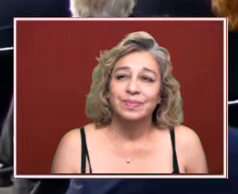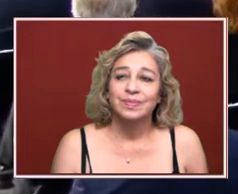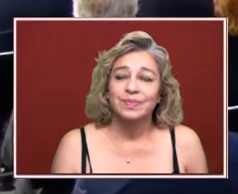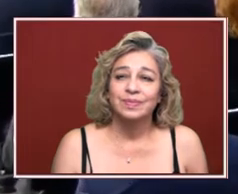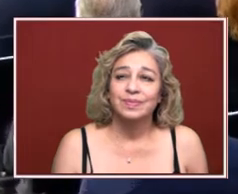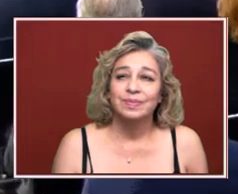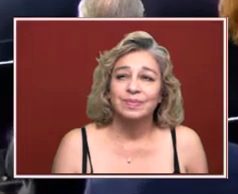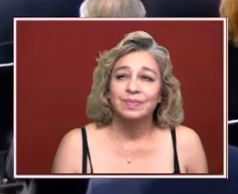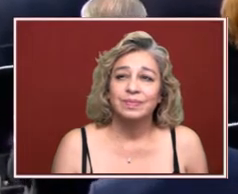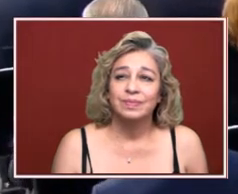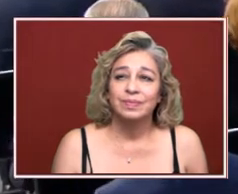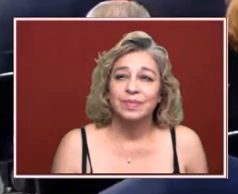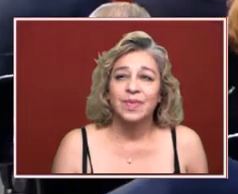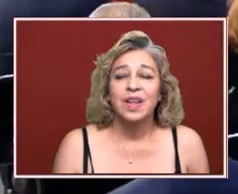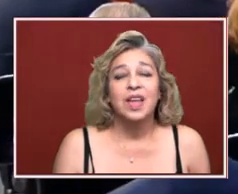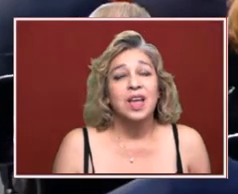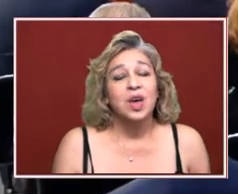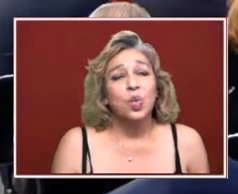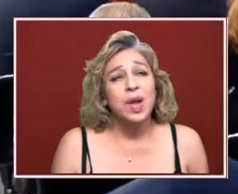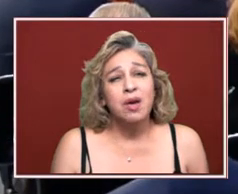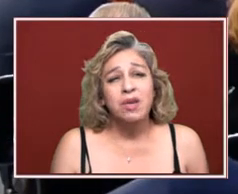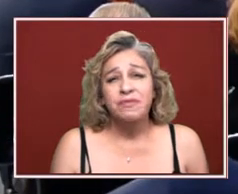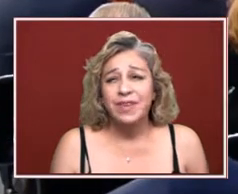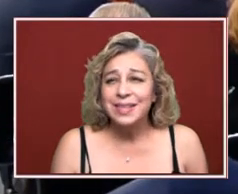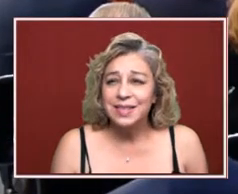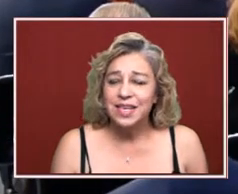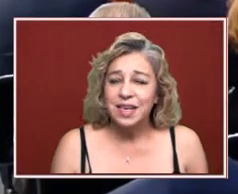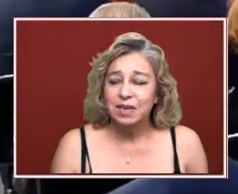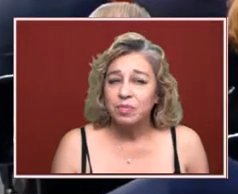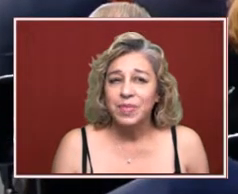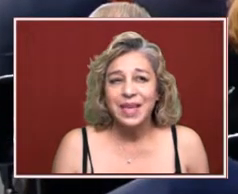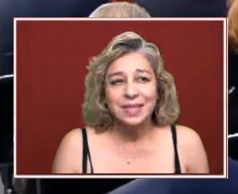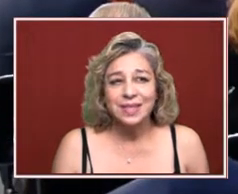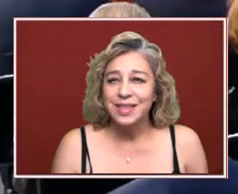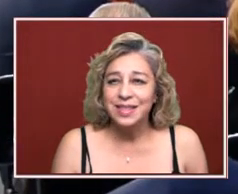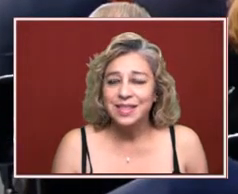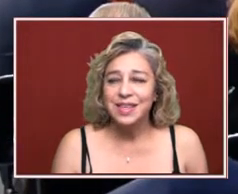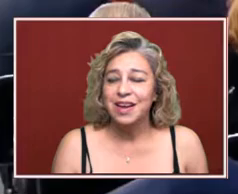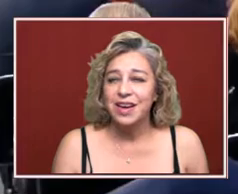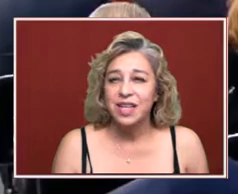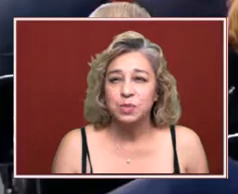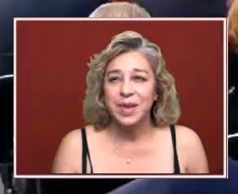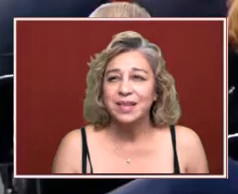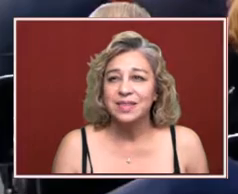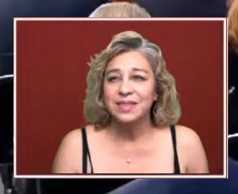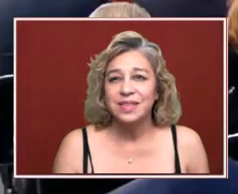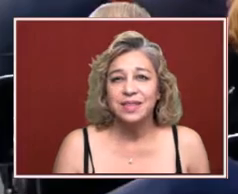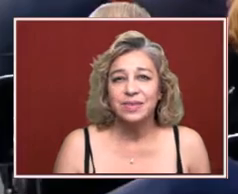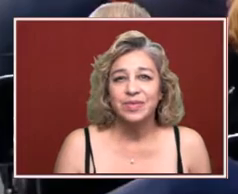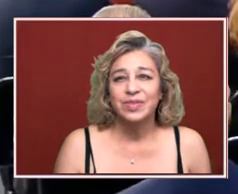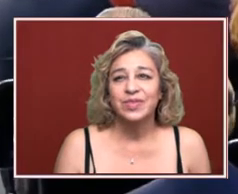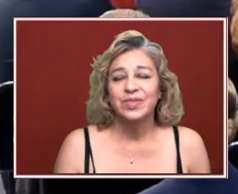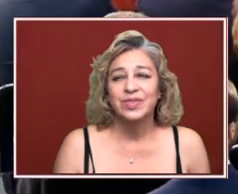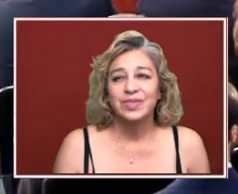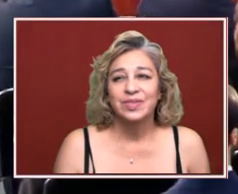invirtiendo porque esto no es un gasto. We are investing because this is not an expense.